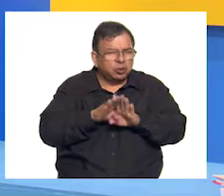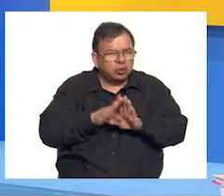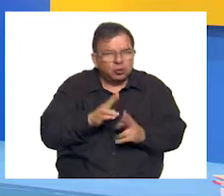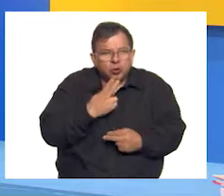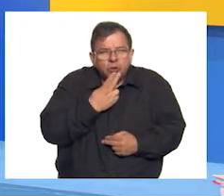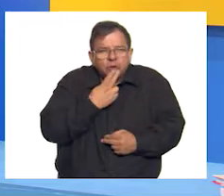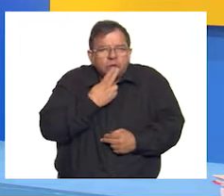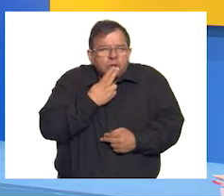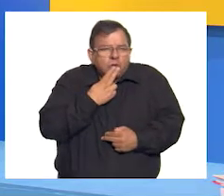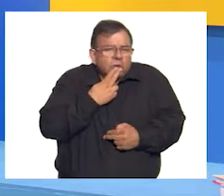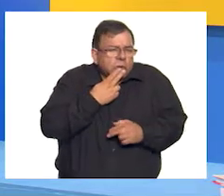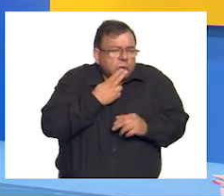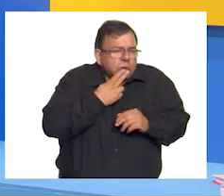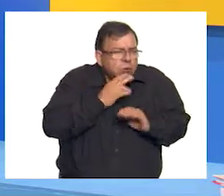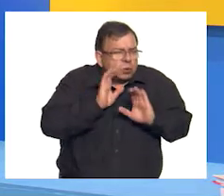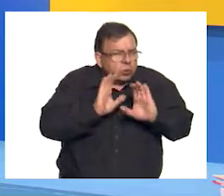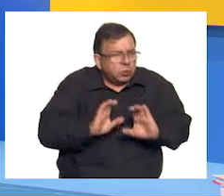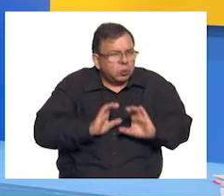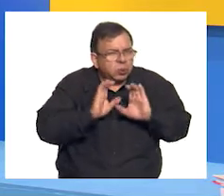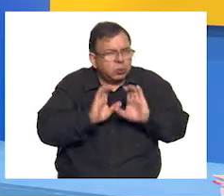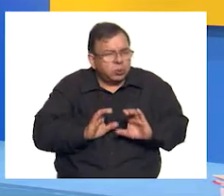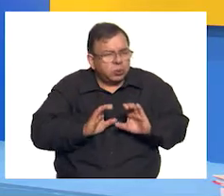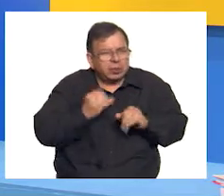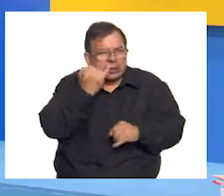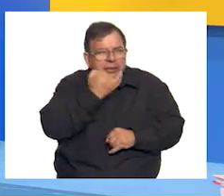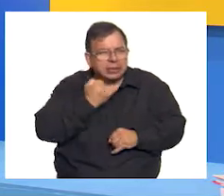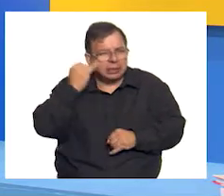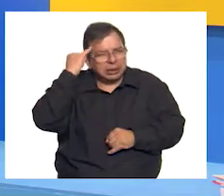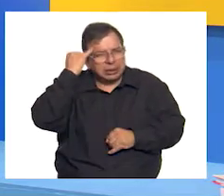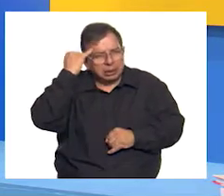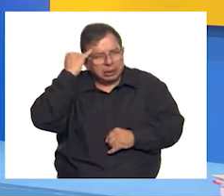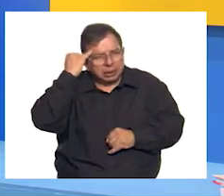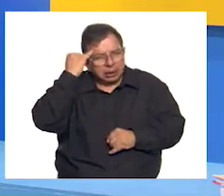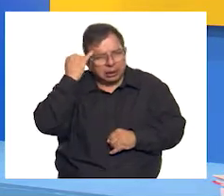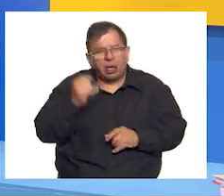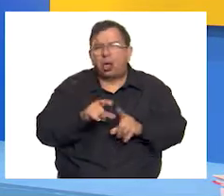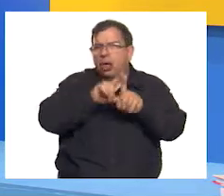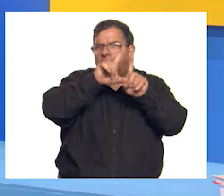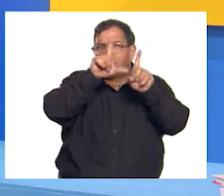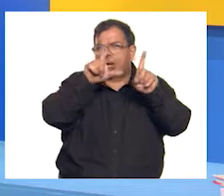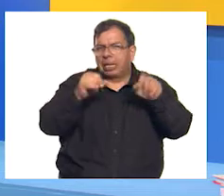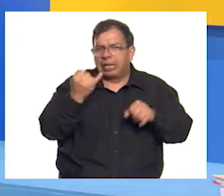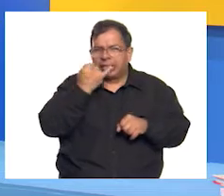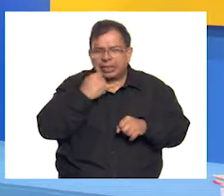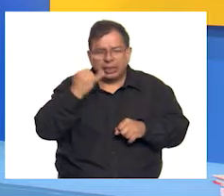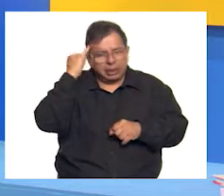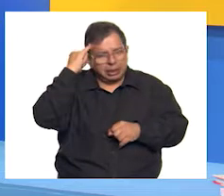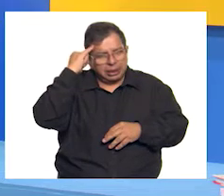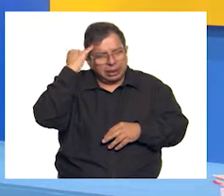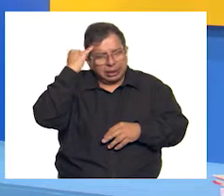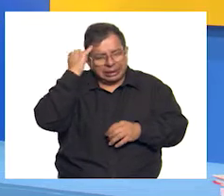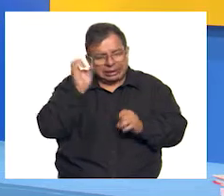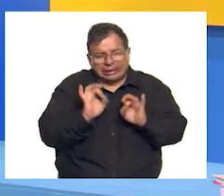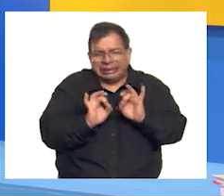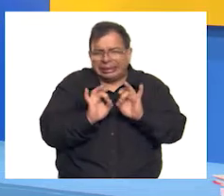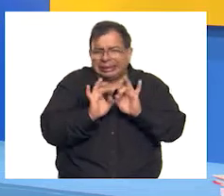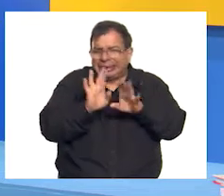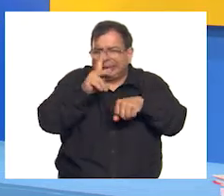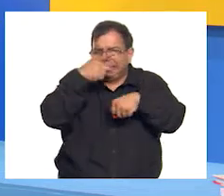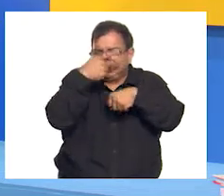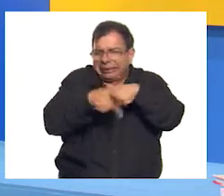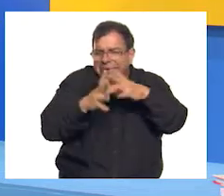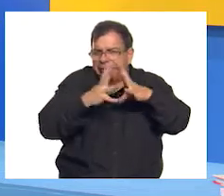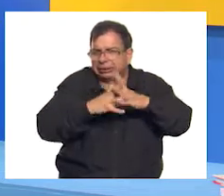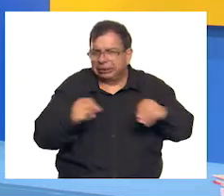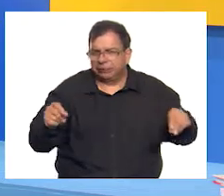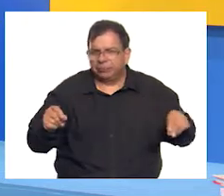lenguas indígenas nacionales. Es la presentación de México, Lenguas Indígenas Nacionales en Riesgo de Desaparición.